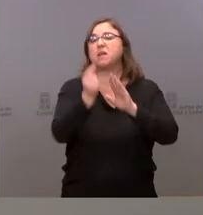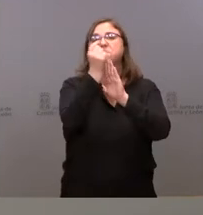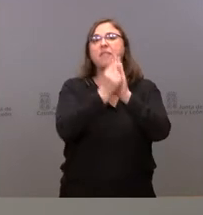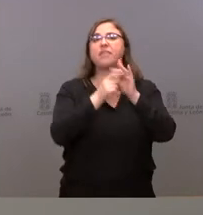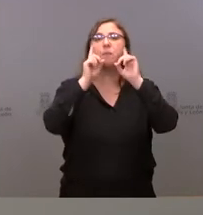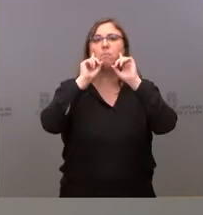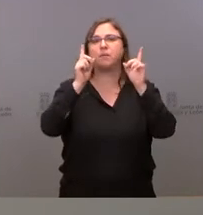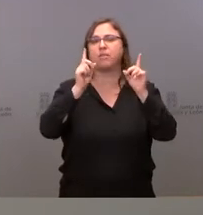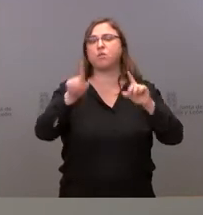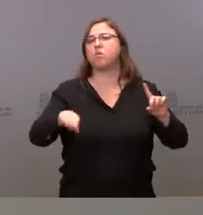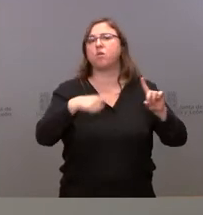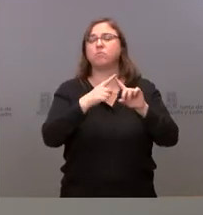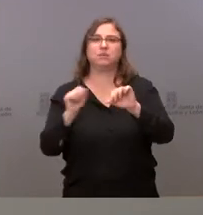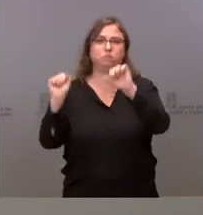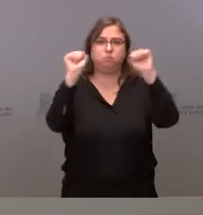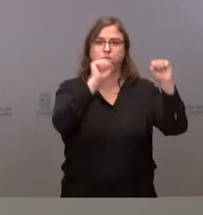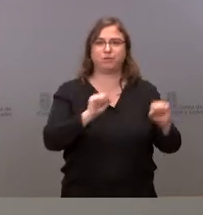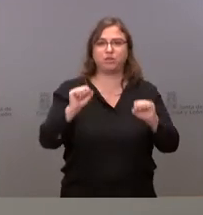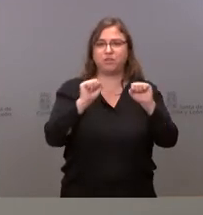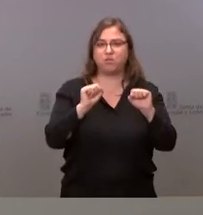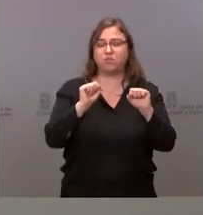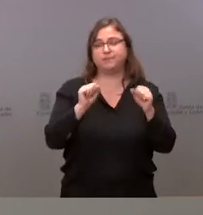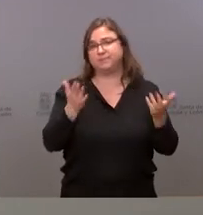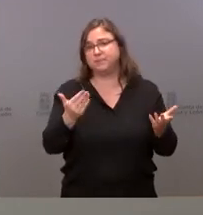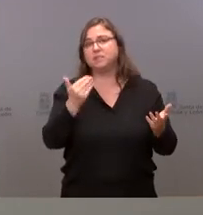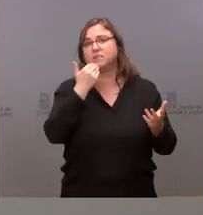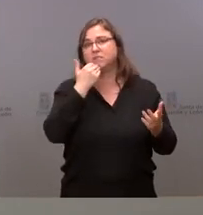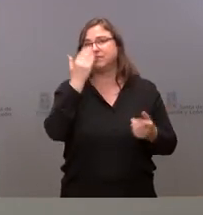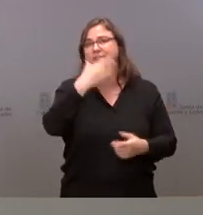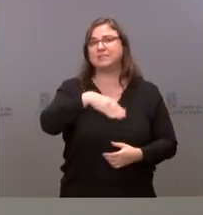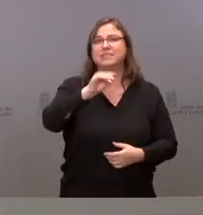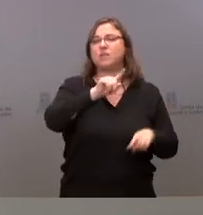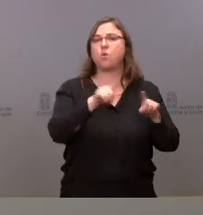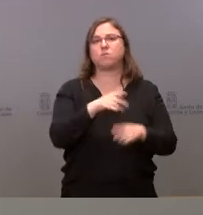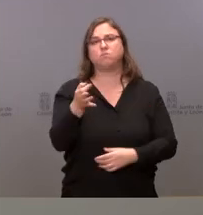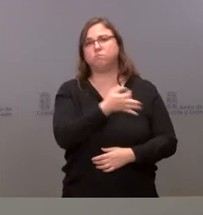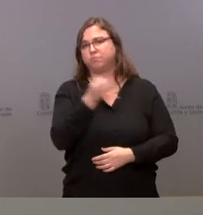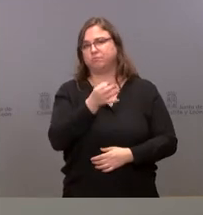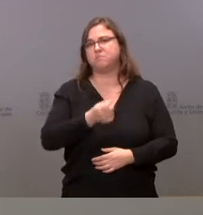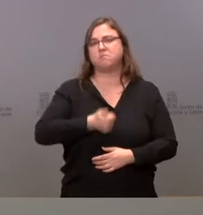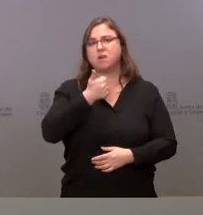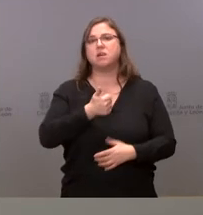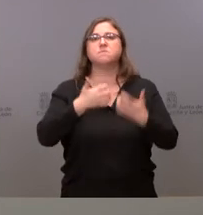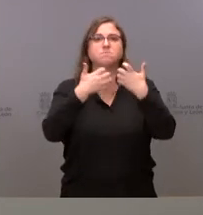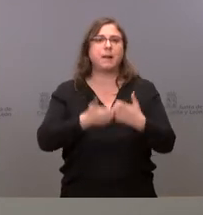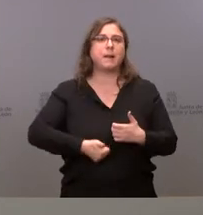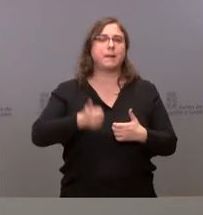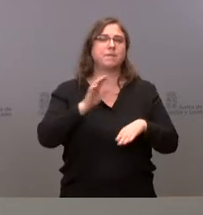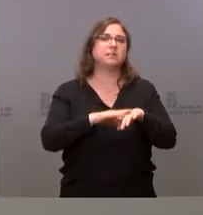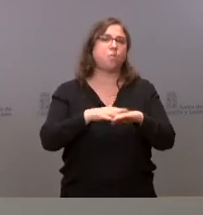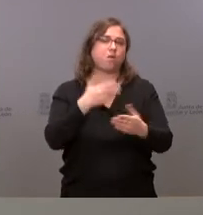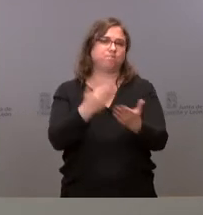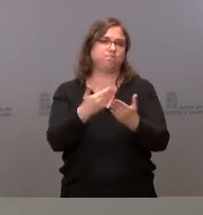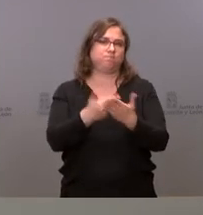prevención medidas de protección en este caso que entendemos que son las más eficaces las que están funcionando como así se están